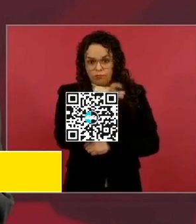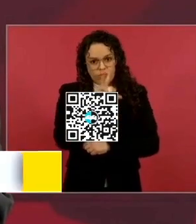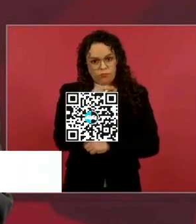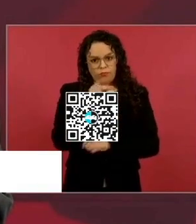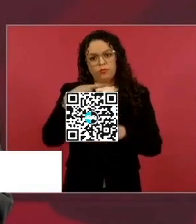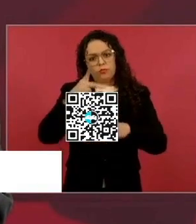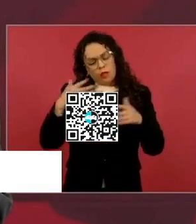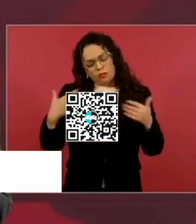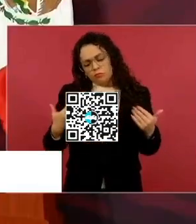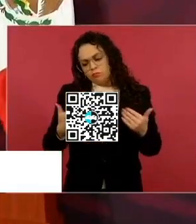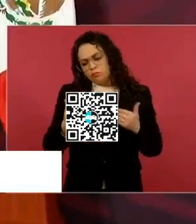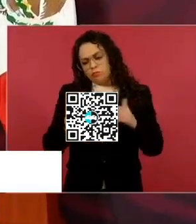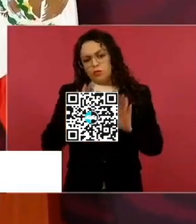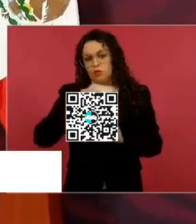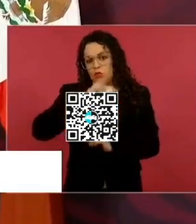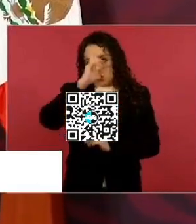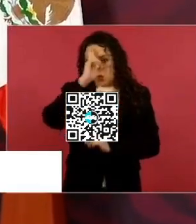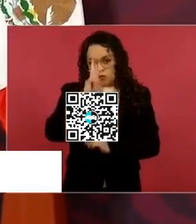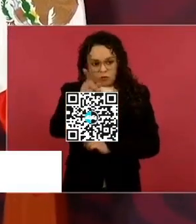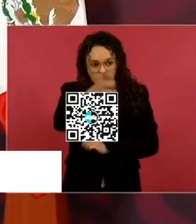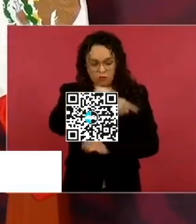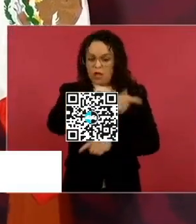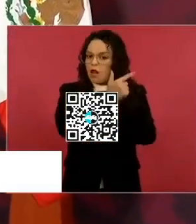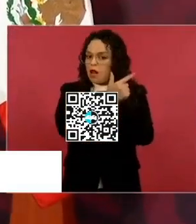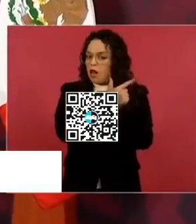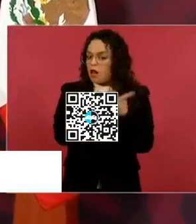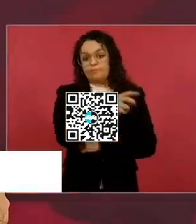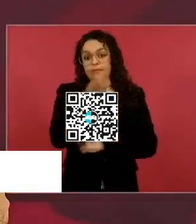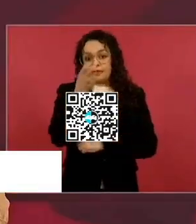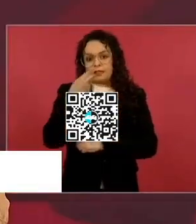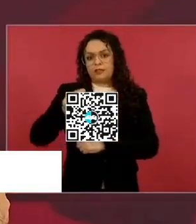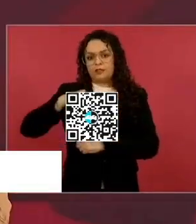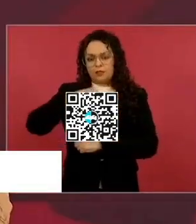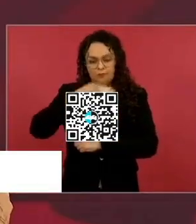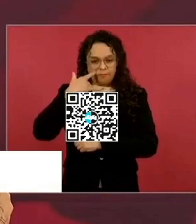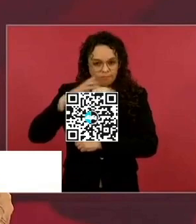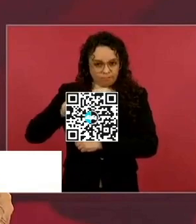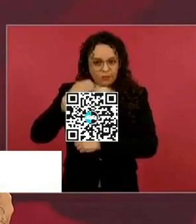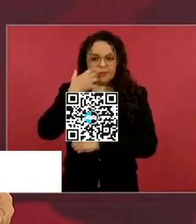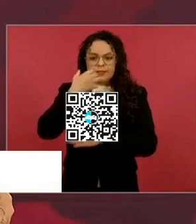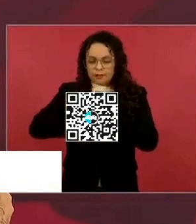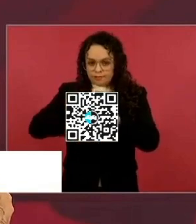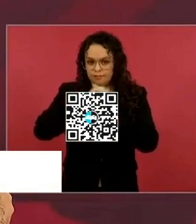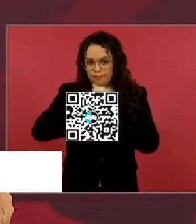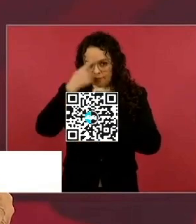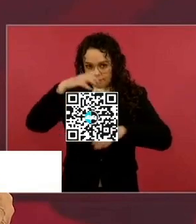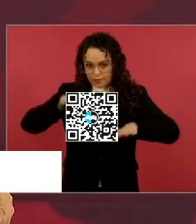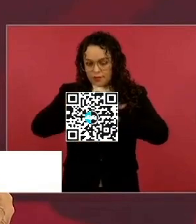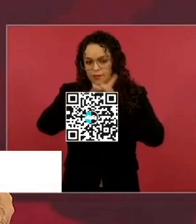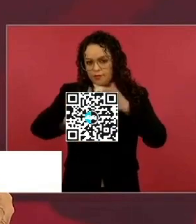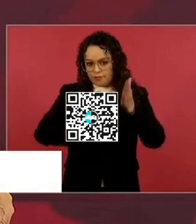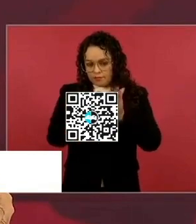Libres, ¿eh? Y qué bueno que se manifiesten. Y no es de